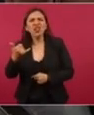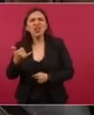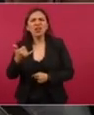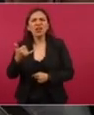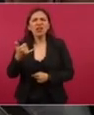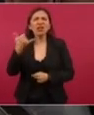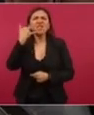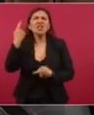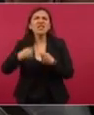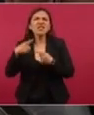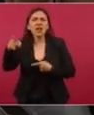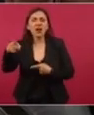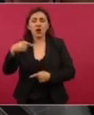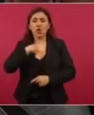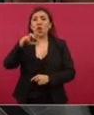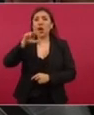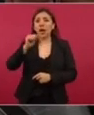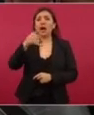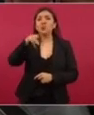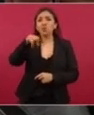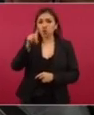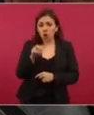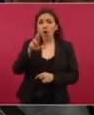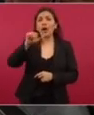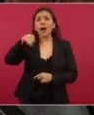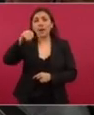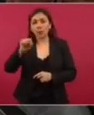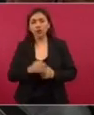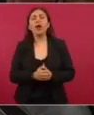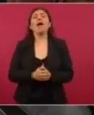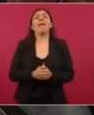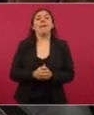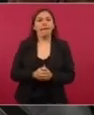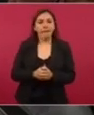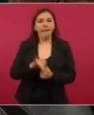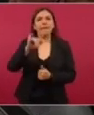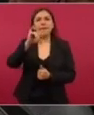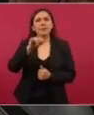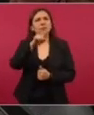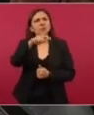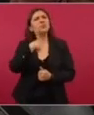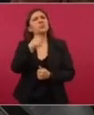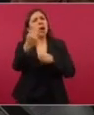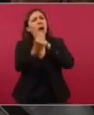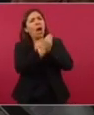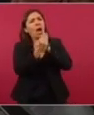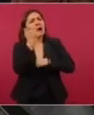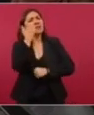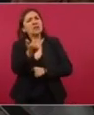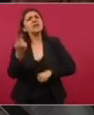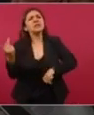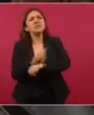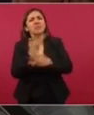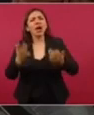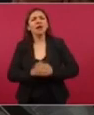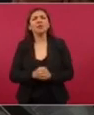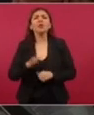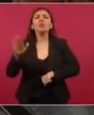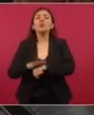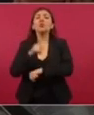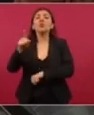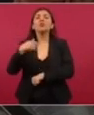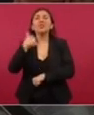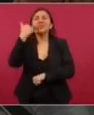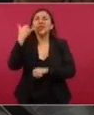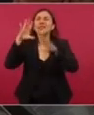¿Quién habla? Raimundo Ramos. Soy yo, viejo borrado. Ya no me contesta, ¿qué está pasando? Pues es que está cortado mi